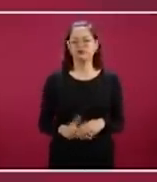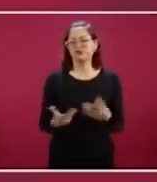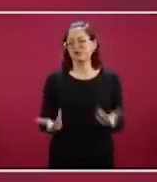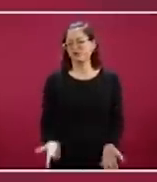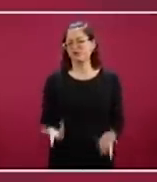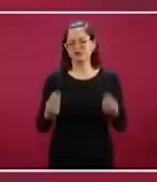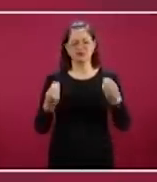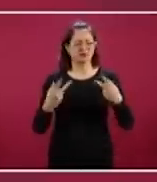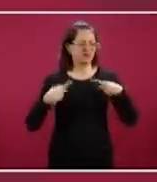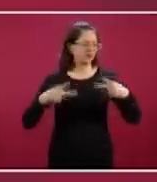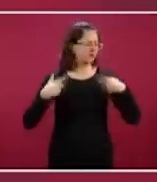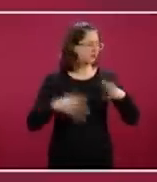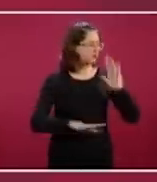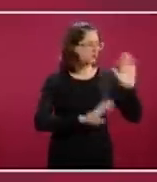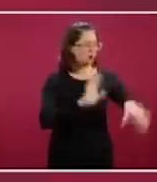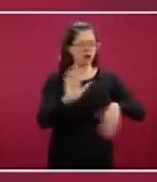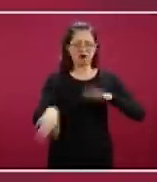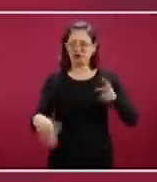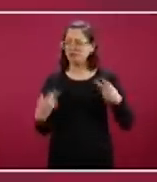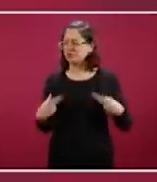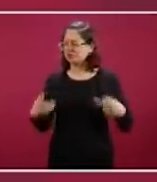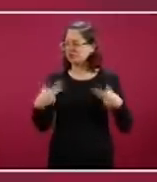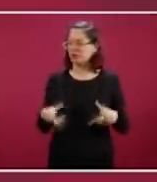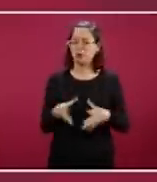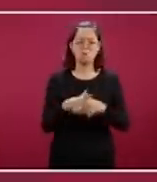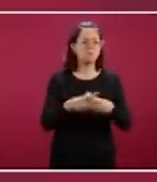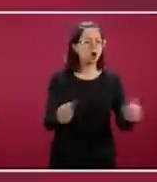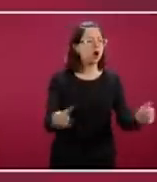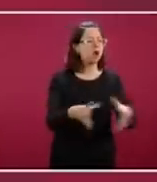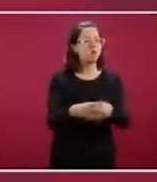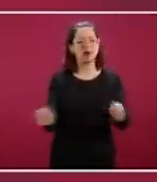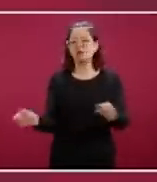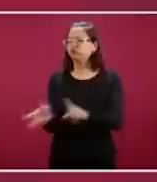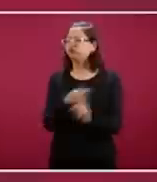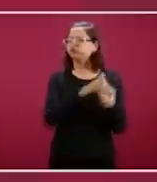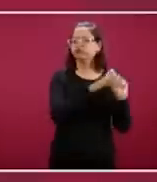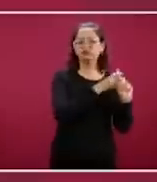Muchos perdieron la vida, desaparecidos,